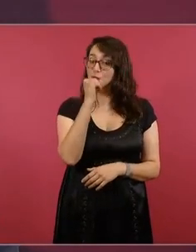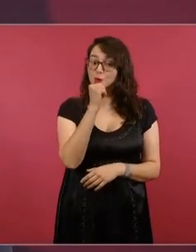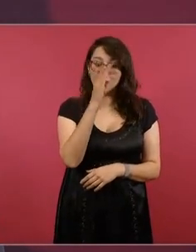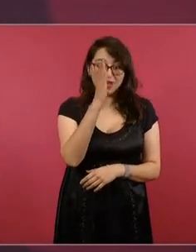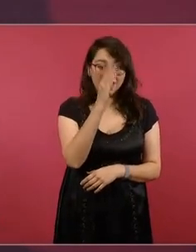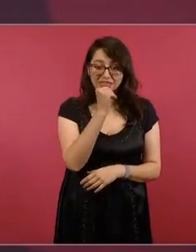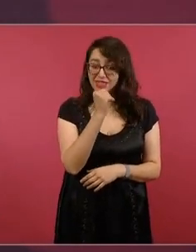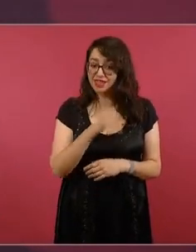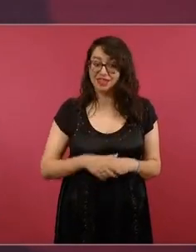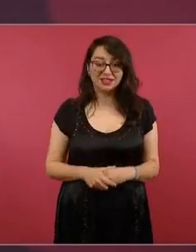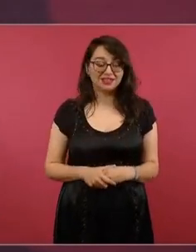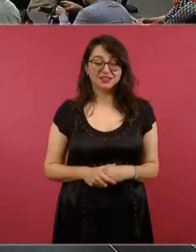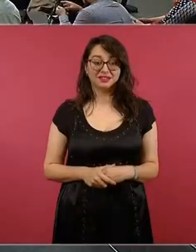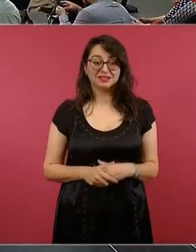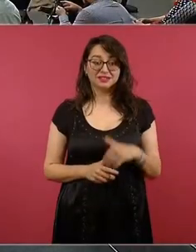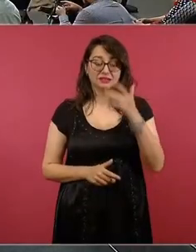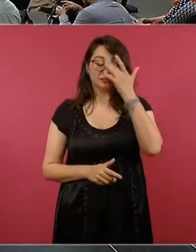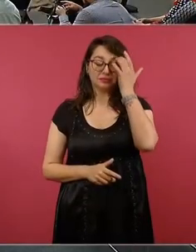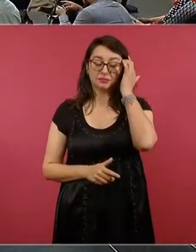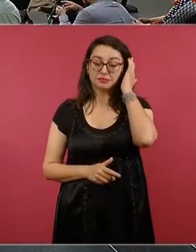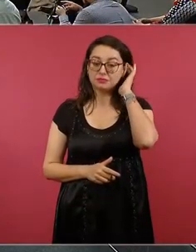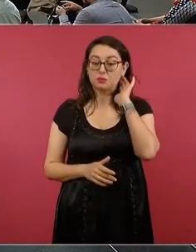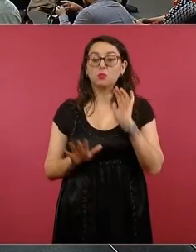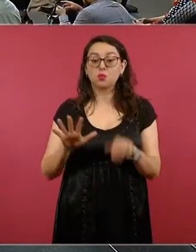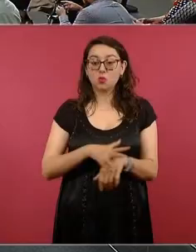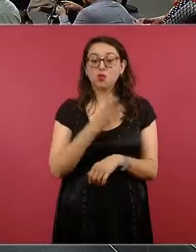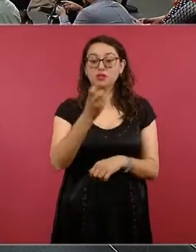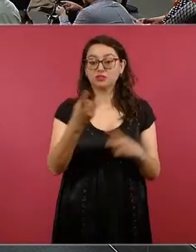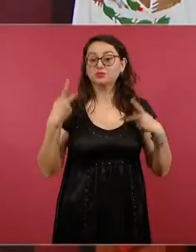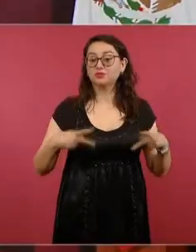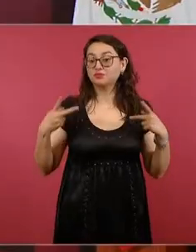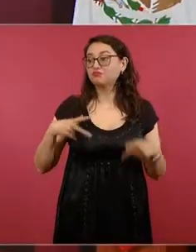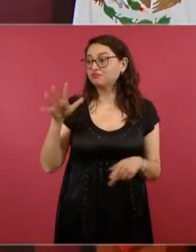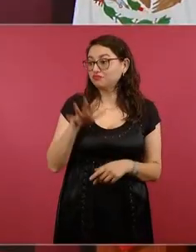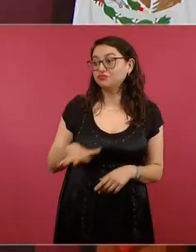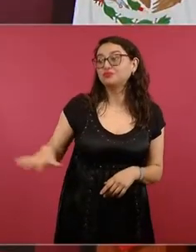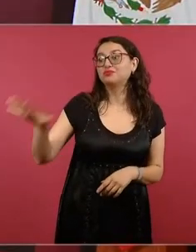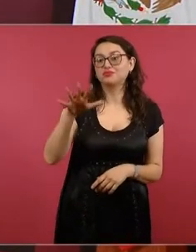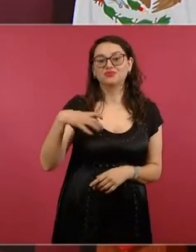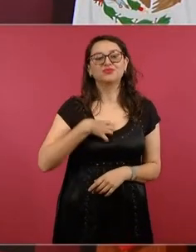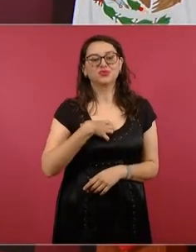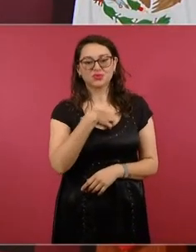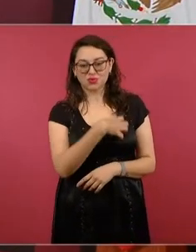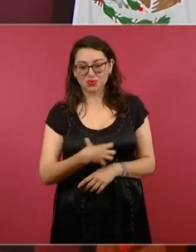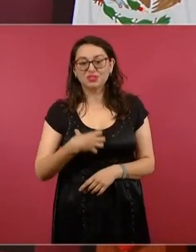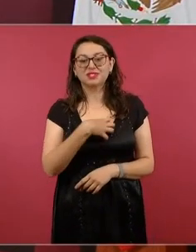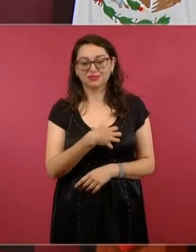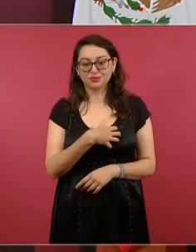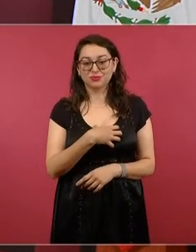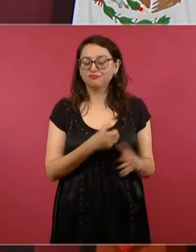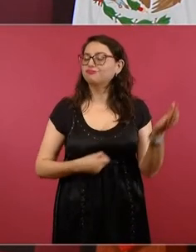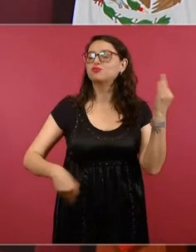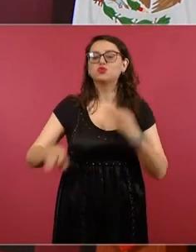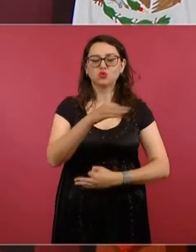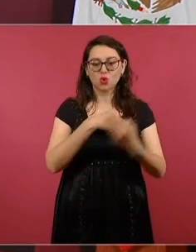Por eso la gente está contenta. Y todos debemos estar muy contentos.